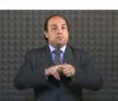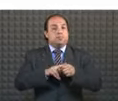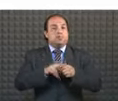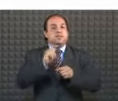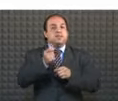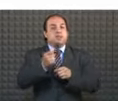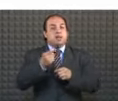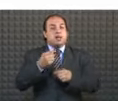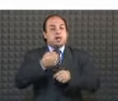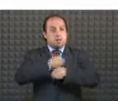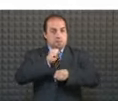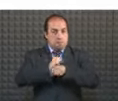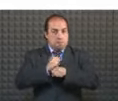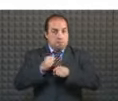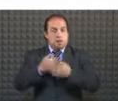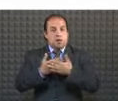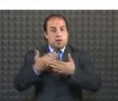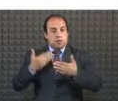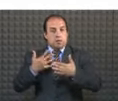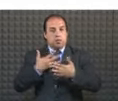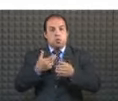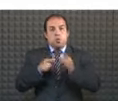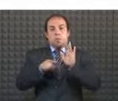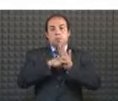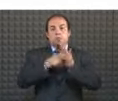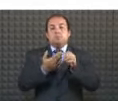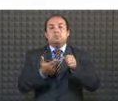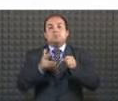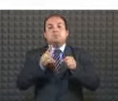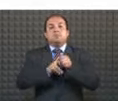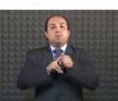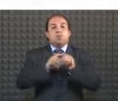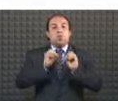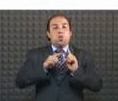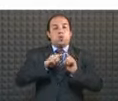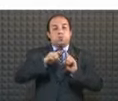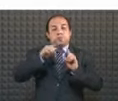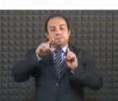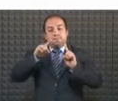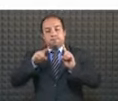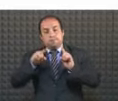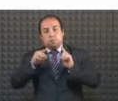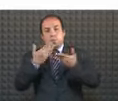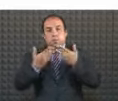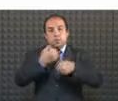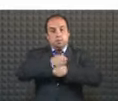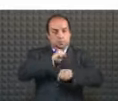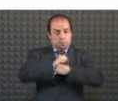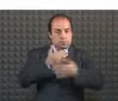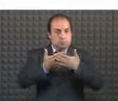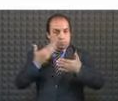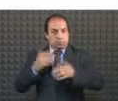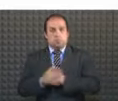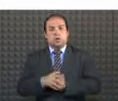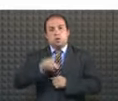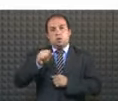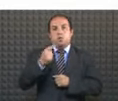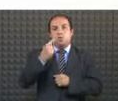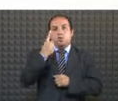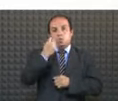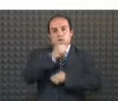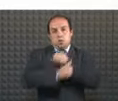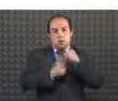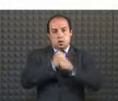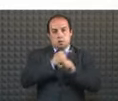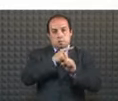menos hospitalizados o crecimiento en los hospitalizados que la semana anterior. Y después de año y medio de pandemia, pues